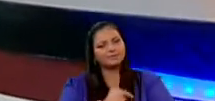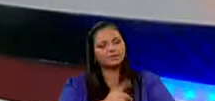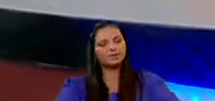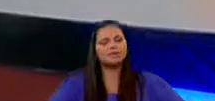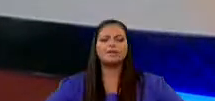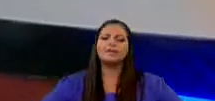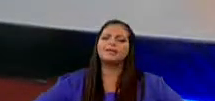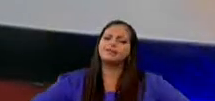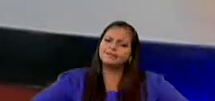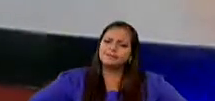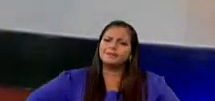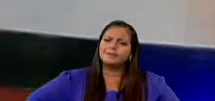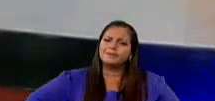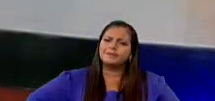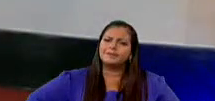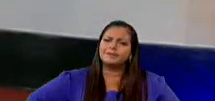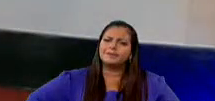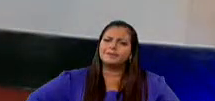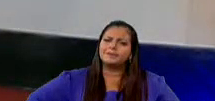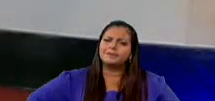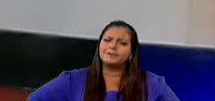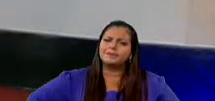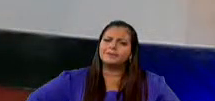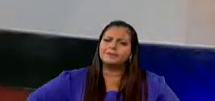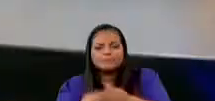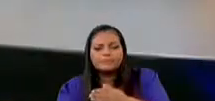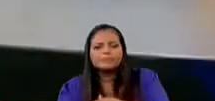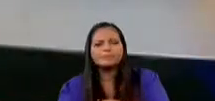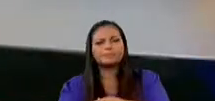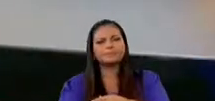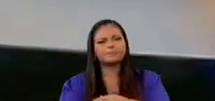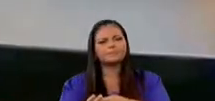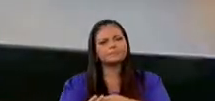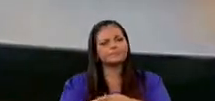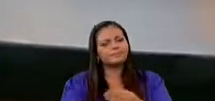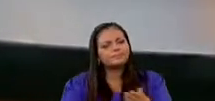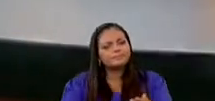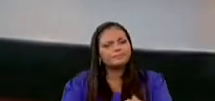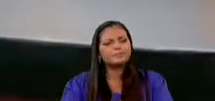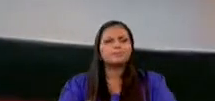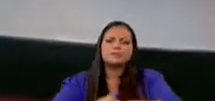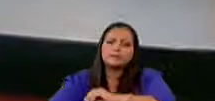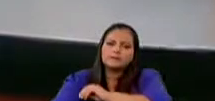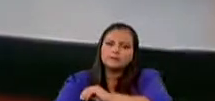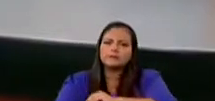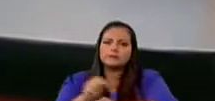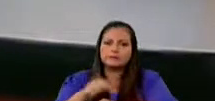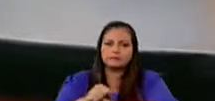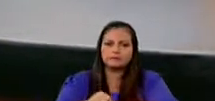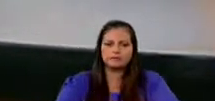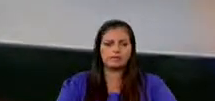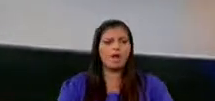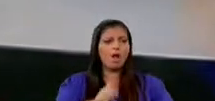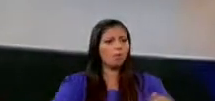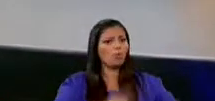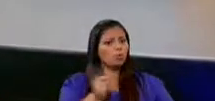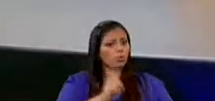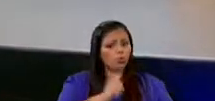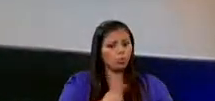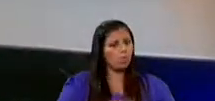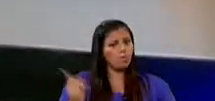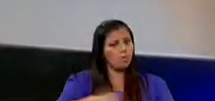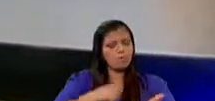adecuado. Corrección. De los padres, porque ese cuentito de que el niño se trauma es un cuentito de